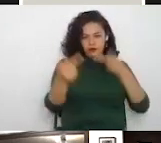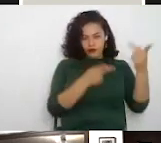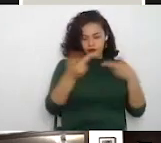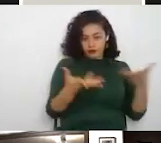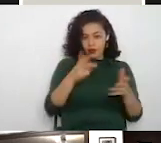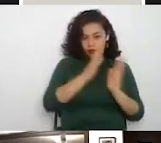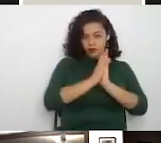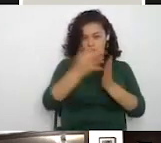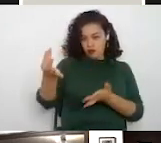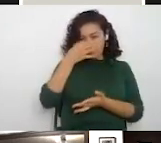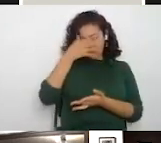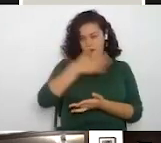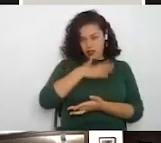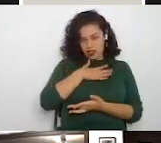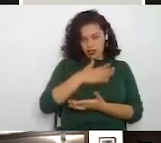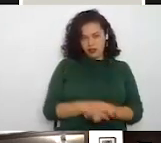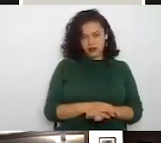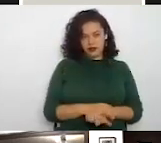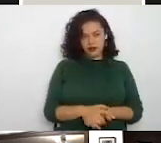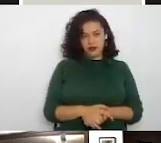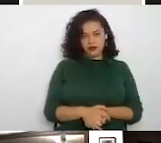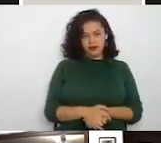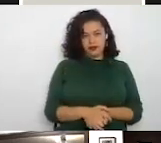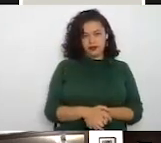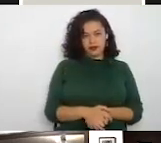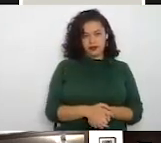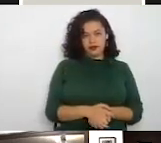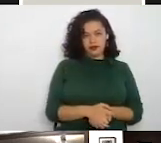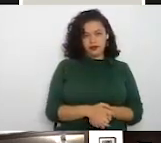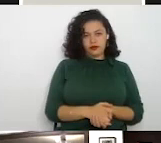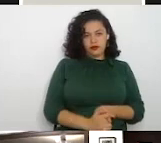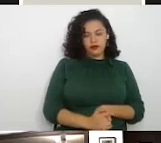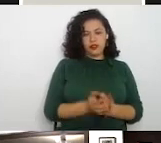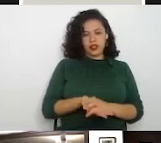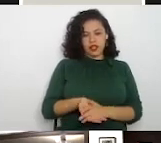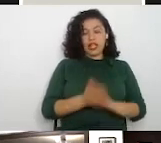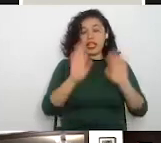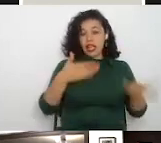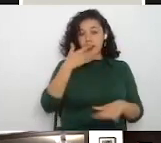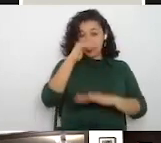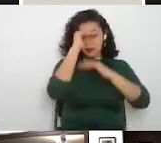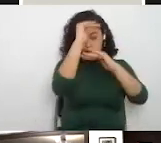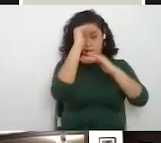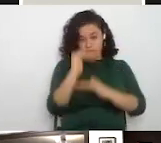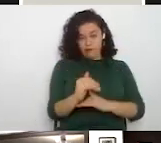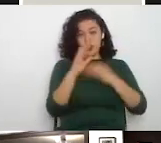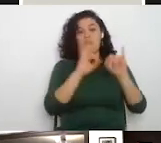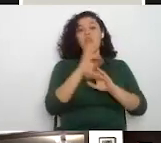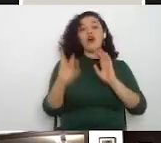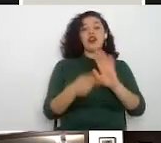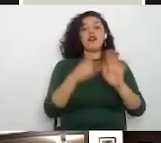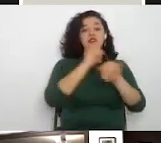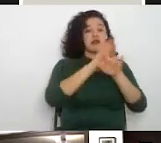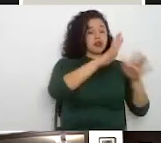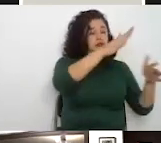favor, Sote. Ya que tenemos esto determinado, ahora sí vamos a empezar nuevamente a recabar información